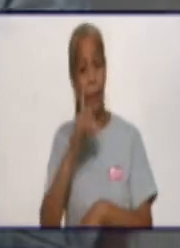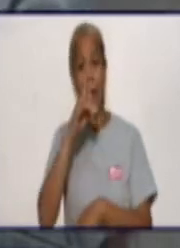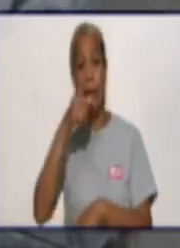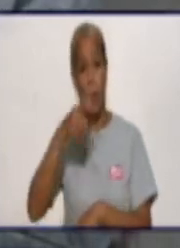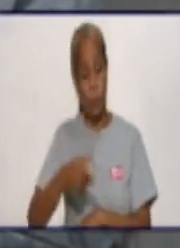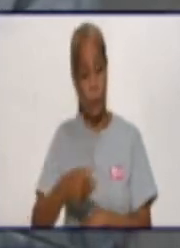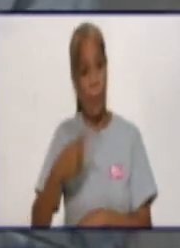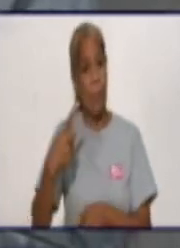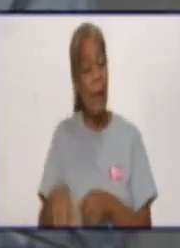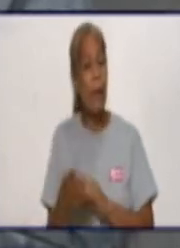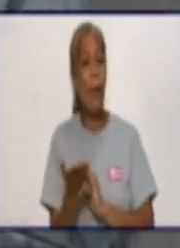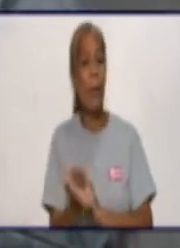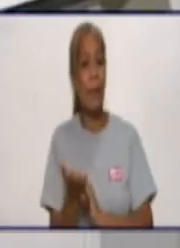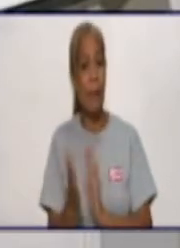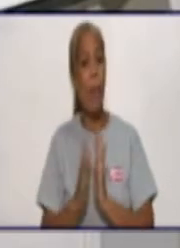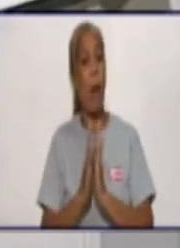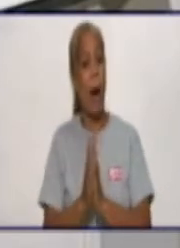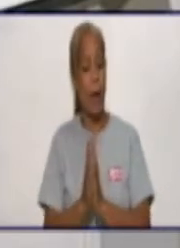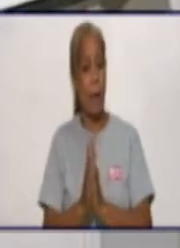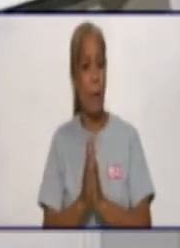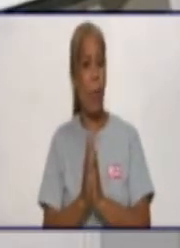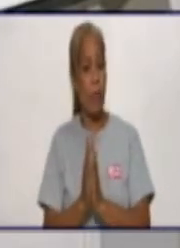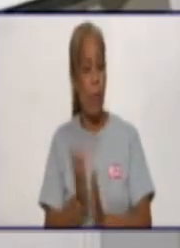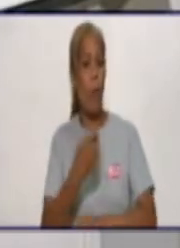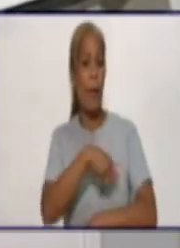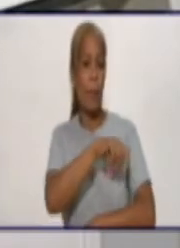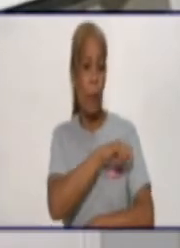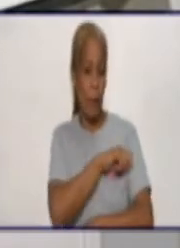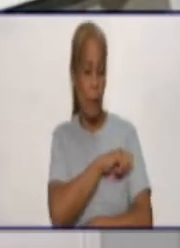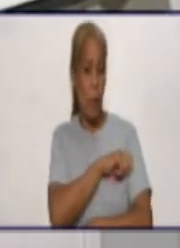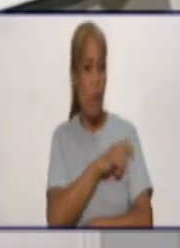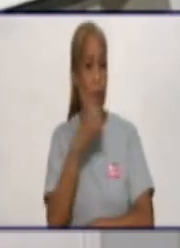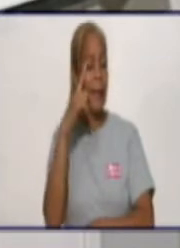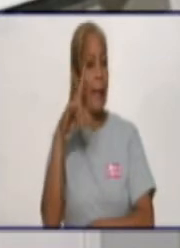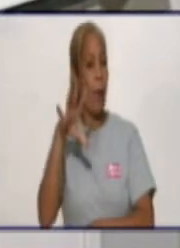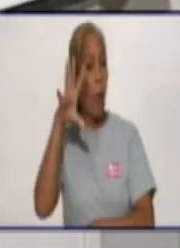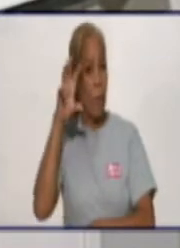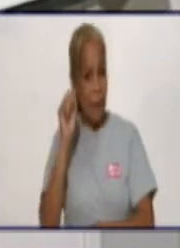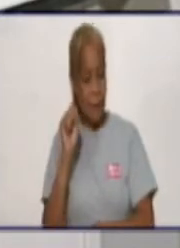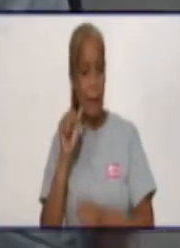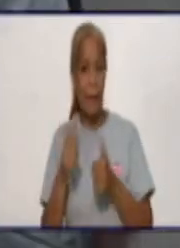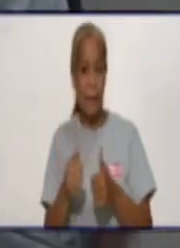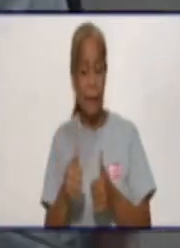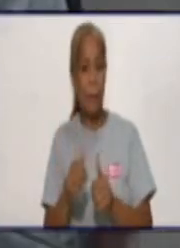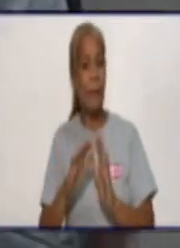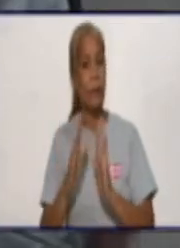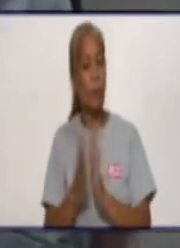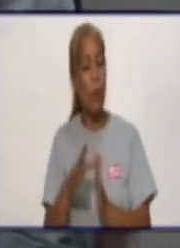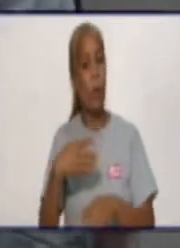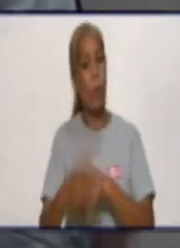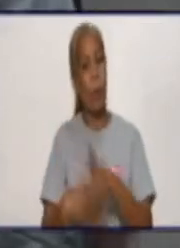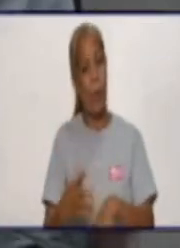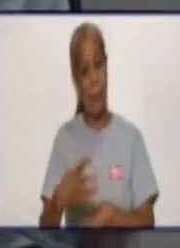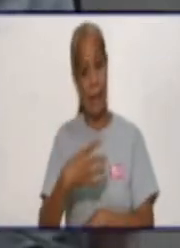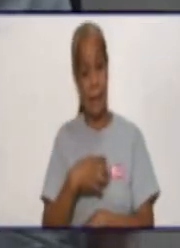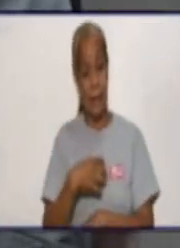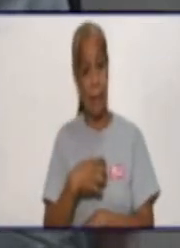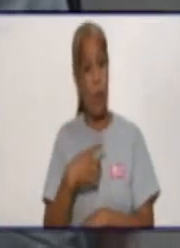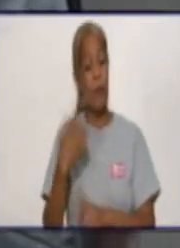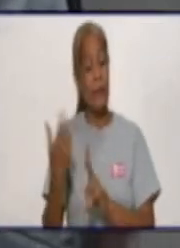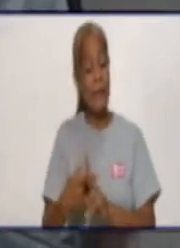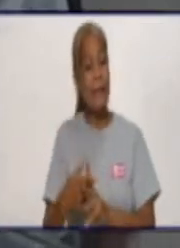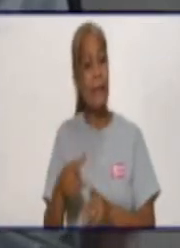pero ya todos los servicios de los transportistas muy bien clara muy bien definida ya está claro cómo va a funcionar cada uno y en momentos